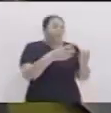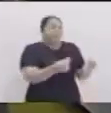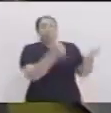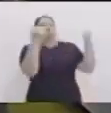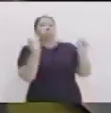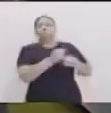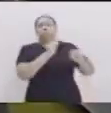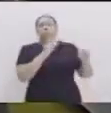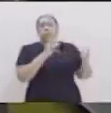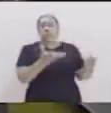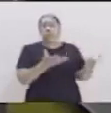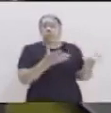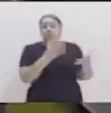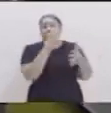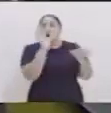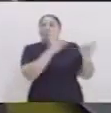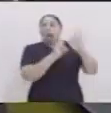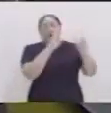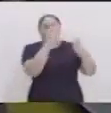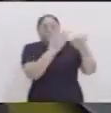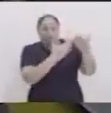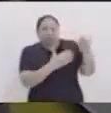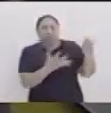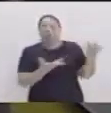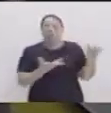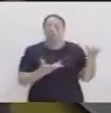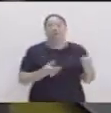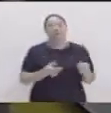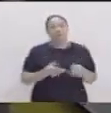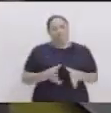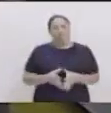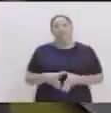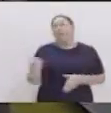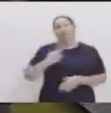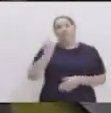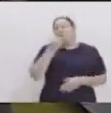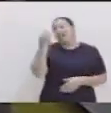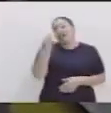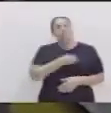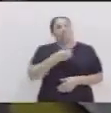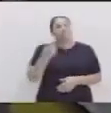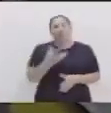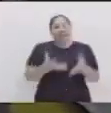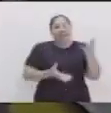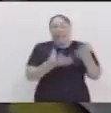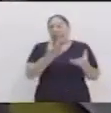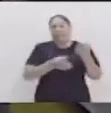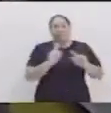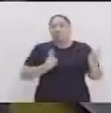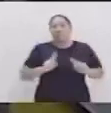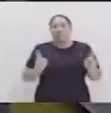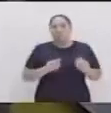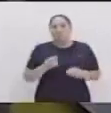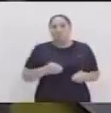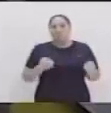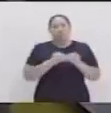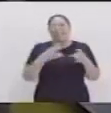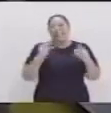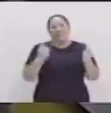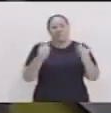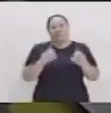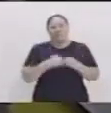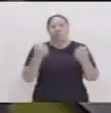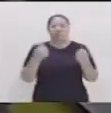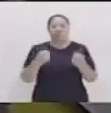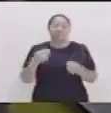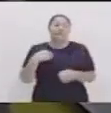y de hecho pueden llegar a ese quiebre, en donde no van a soportar tanta temperatura. Esta parte de física nosotros la podemos identificar